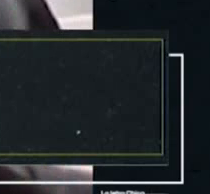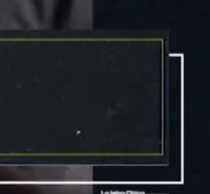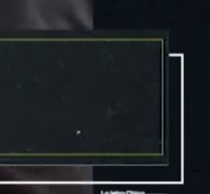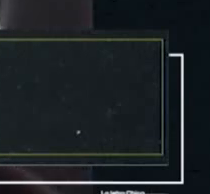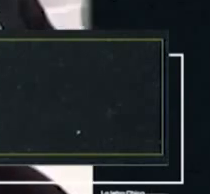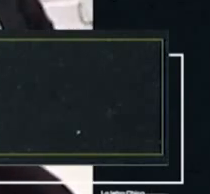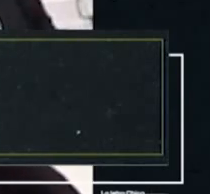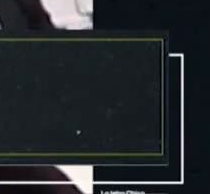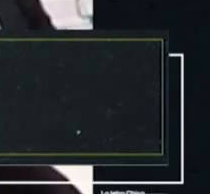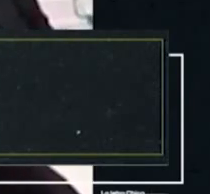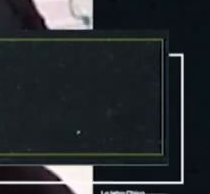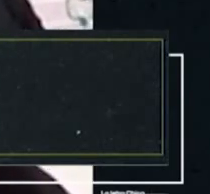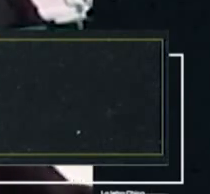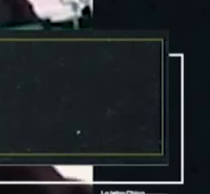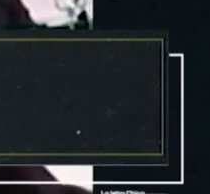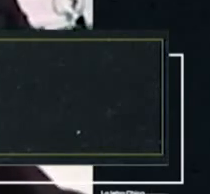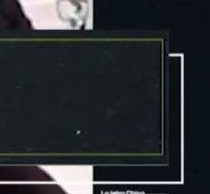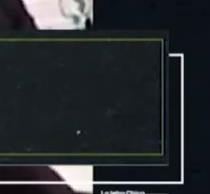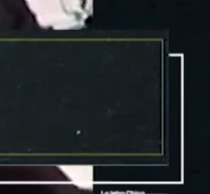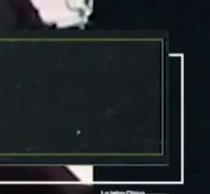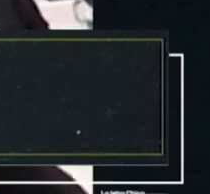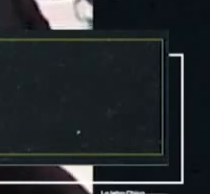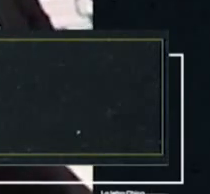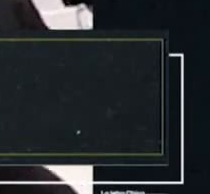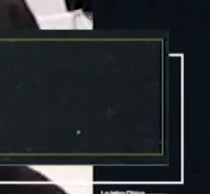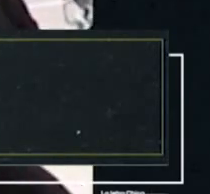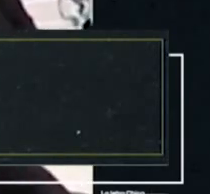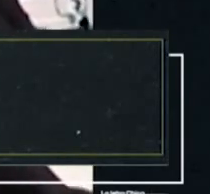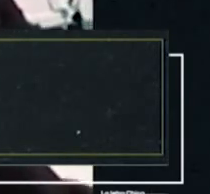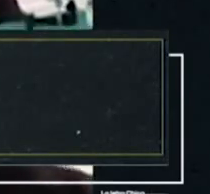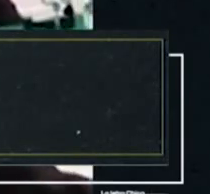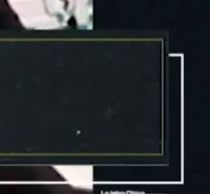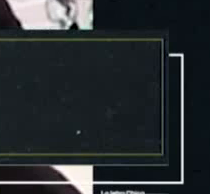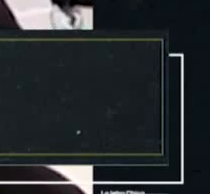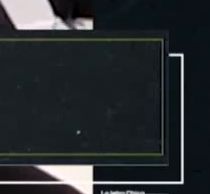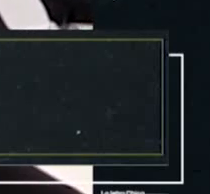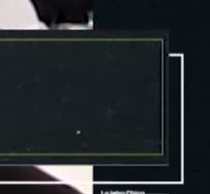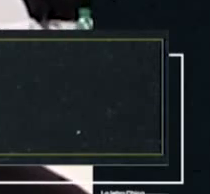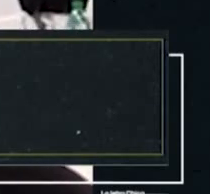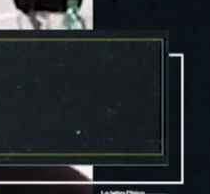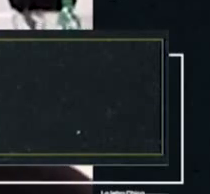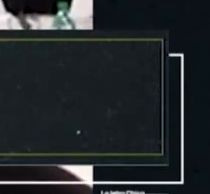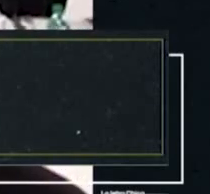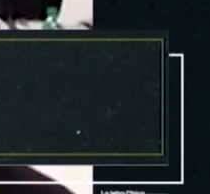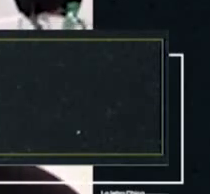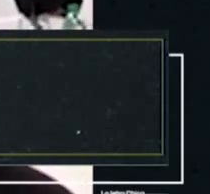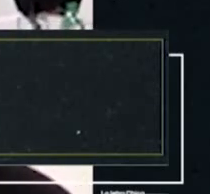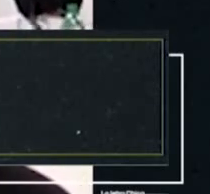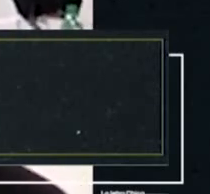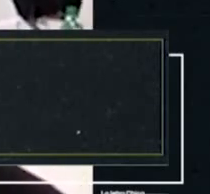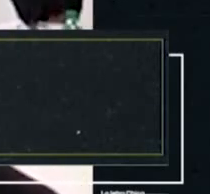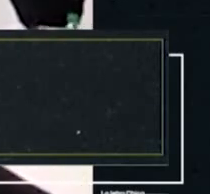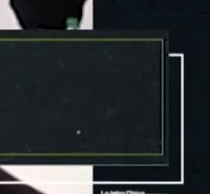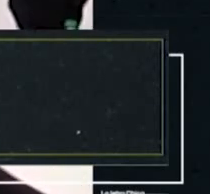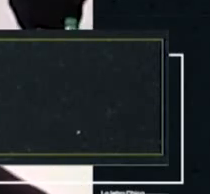o incluso si uno entra ya en la fase farmacéutica. Y eso al Ministerio le interesa mucho. Uruguay está en un momento ideal para aprovechar que tiene